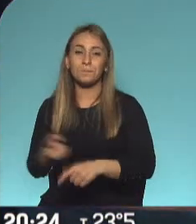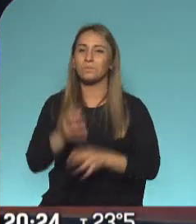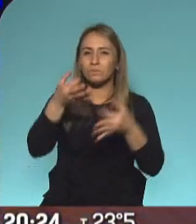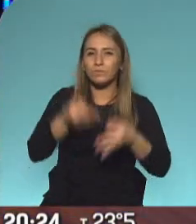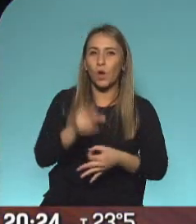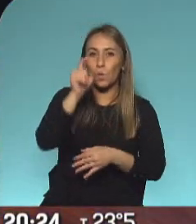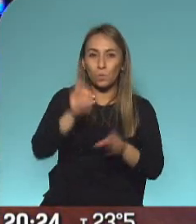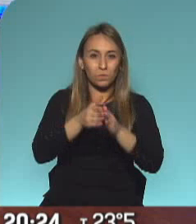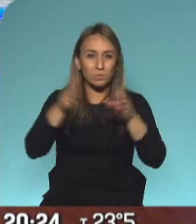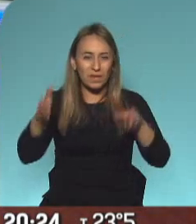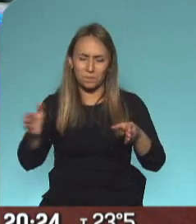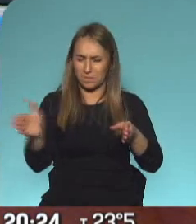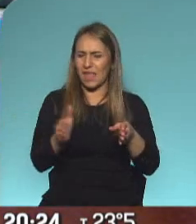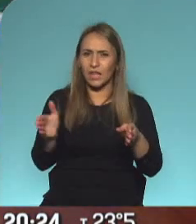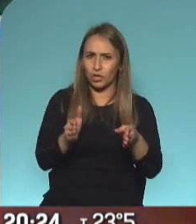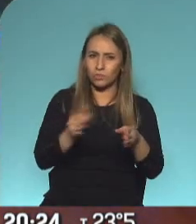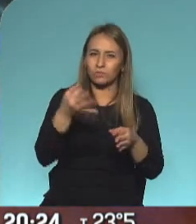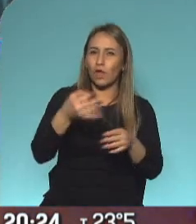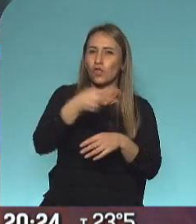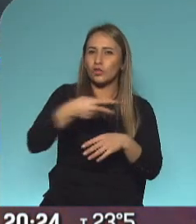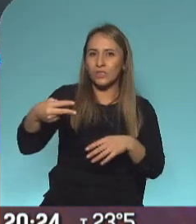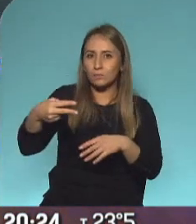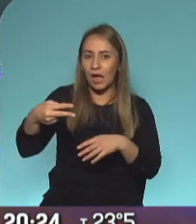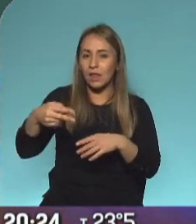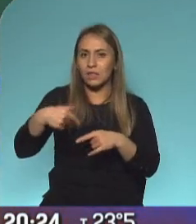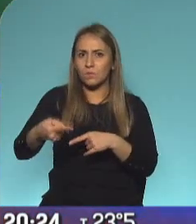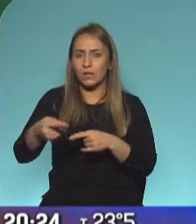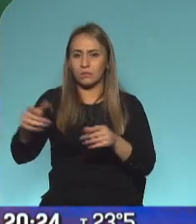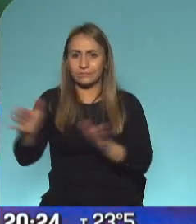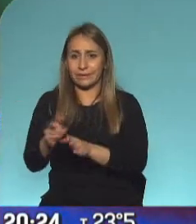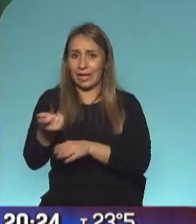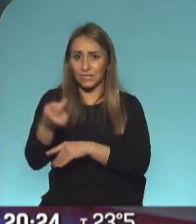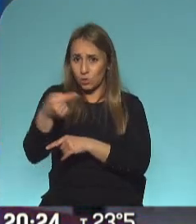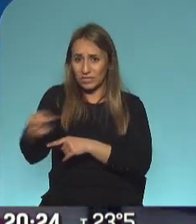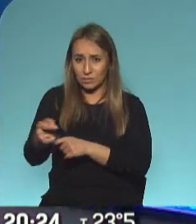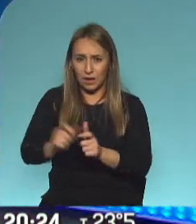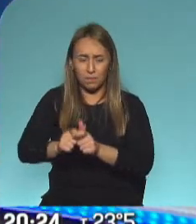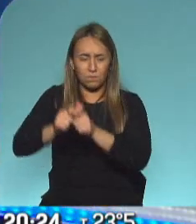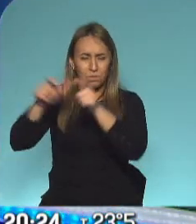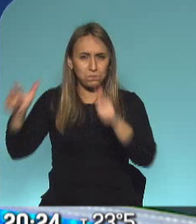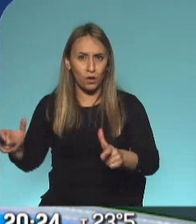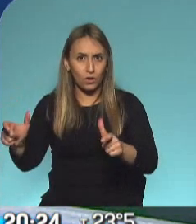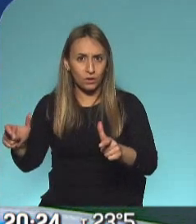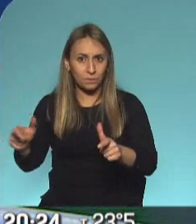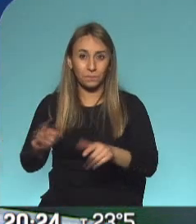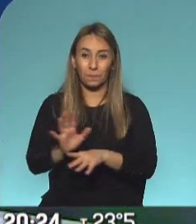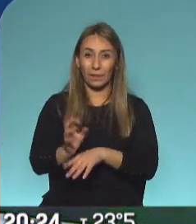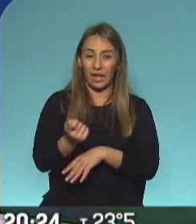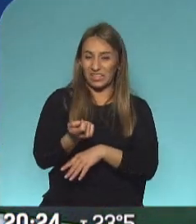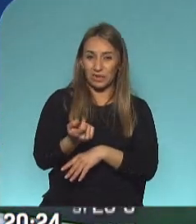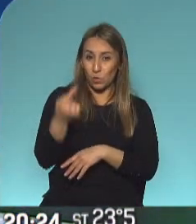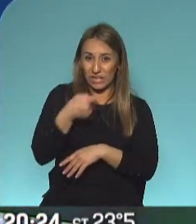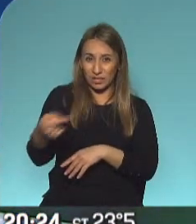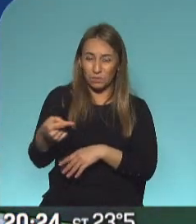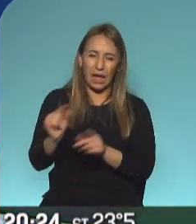Menos de un mes y después menos de dos semanas y estamos casi en una semana. En una semana, casi, en poco más de